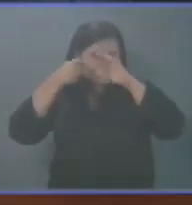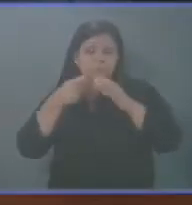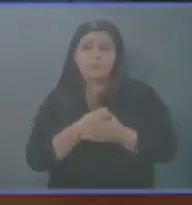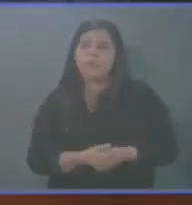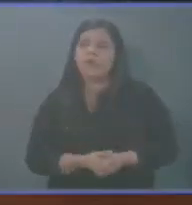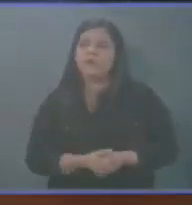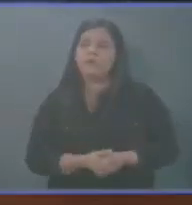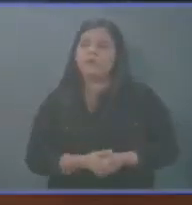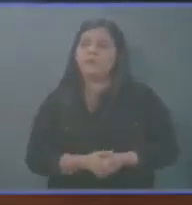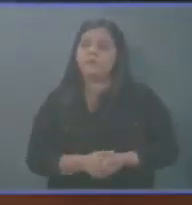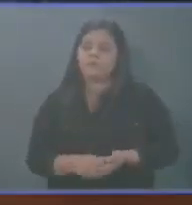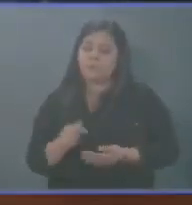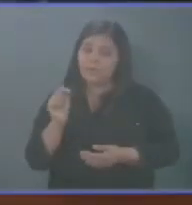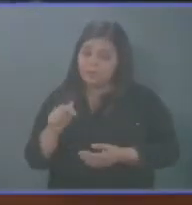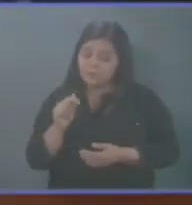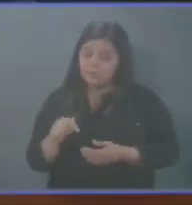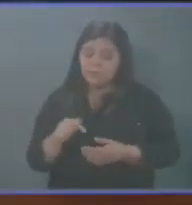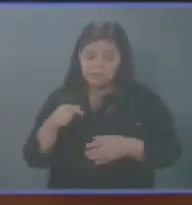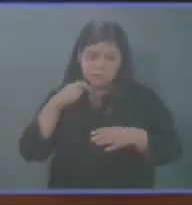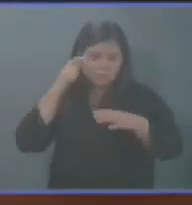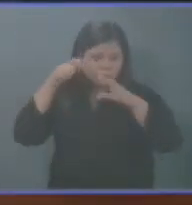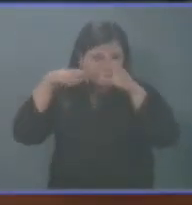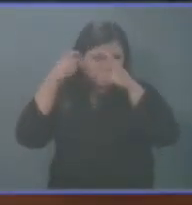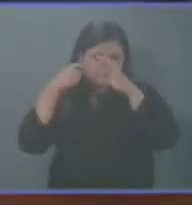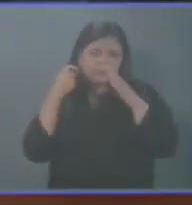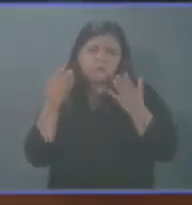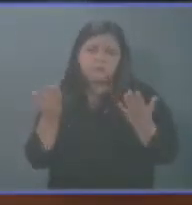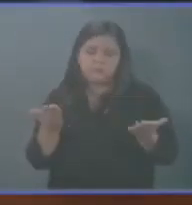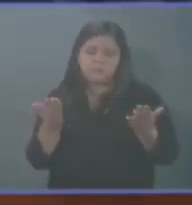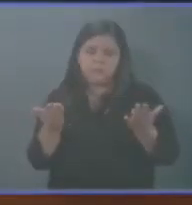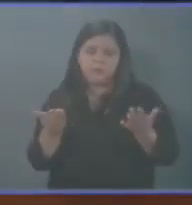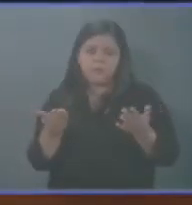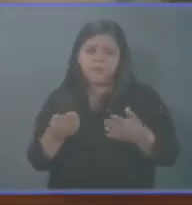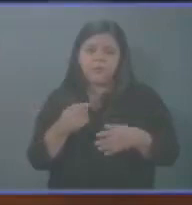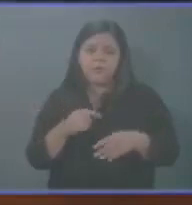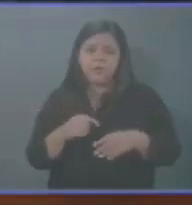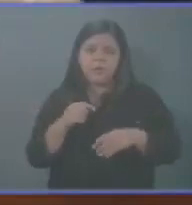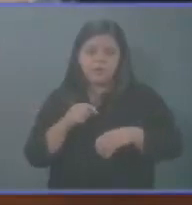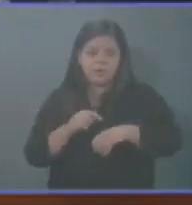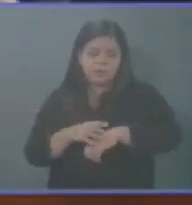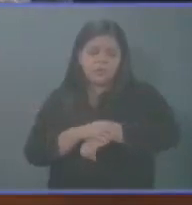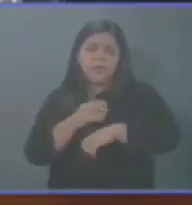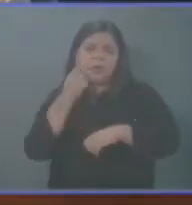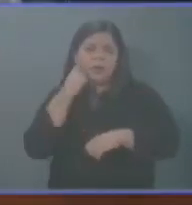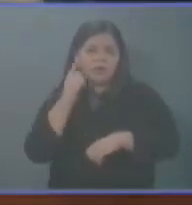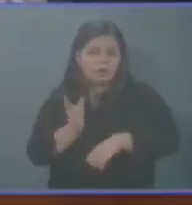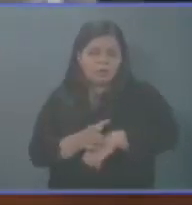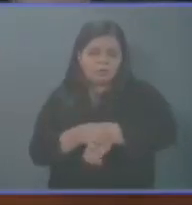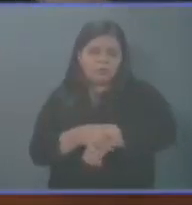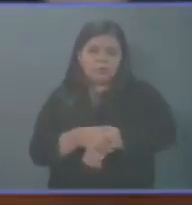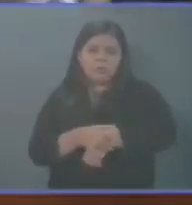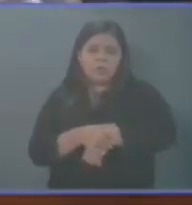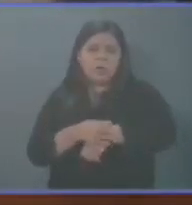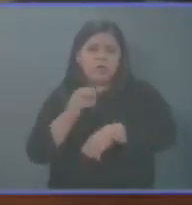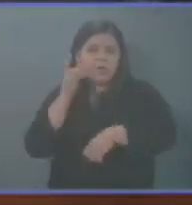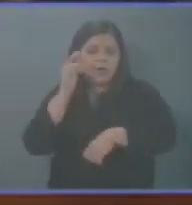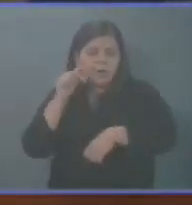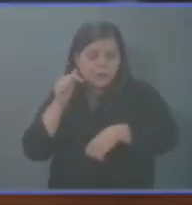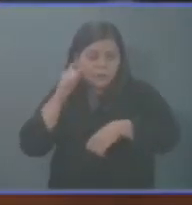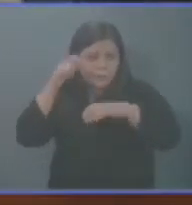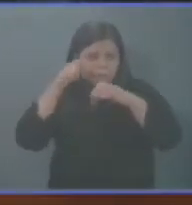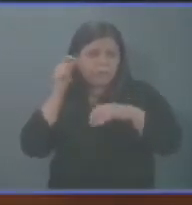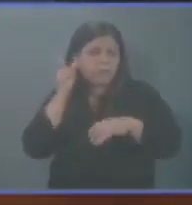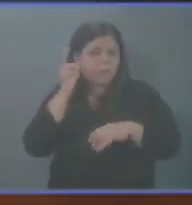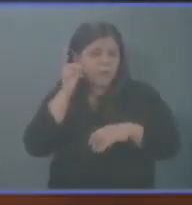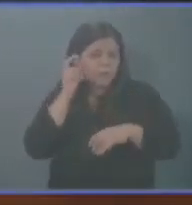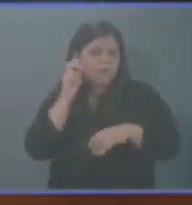Estas grabaciones salieron de un reloj de puño, por eso se oye el TikTok del reloj de puño